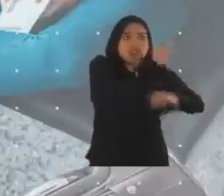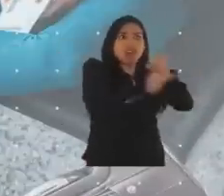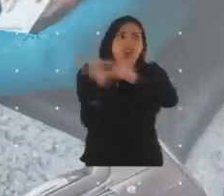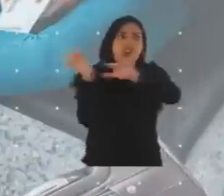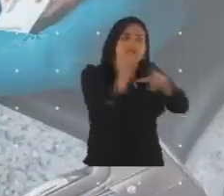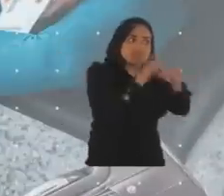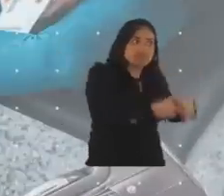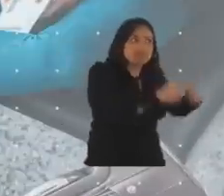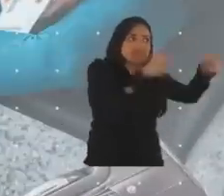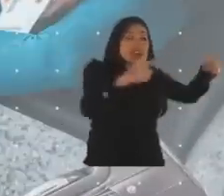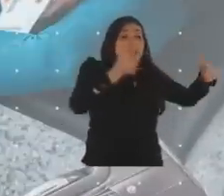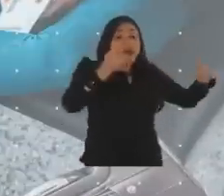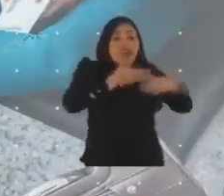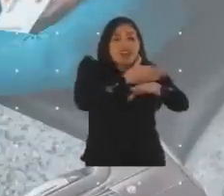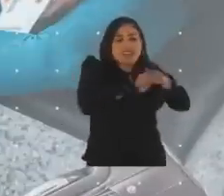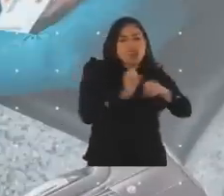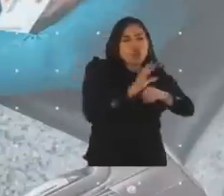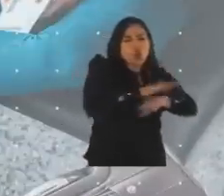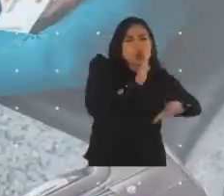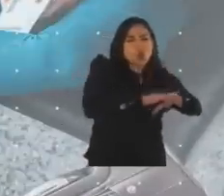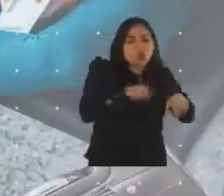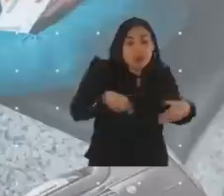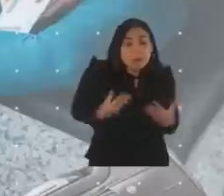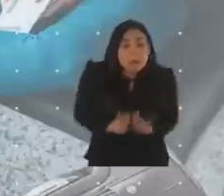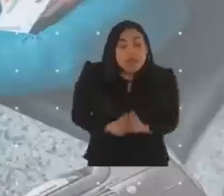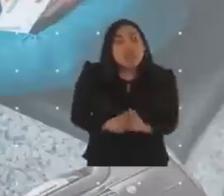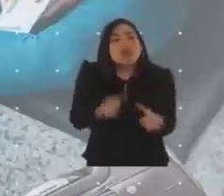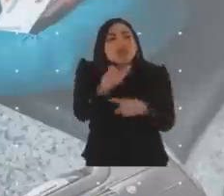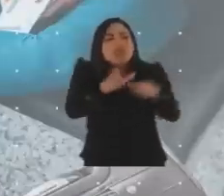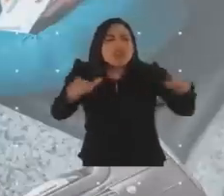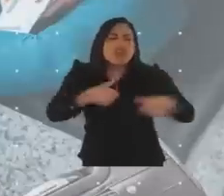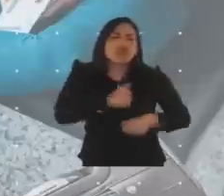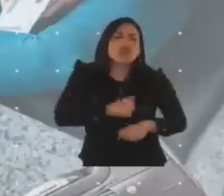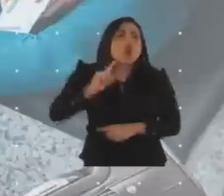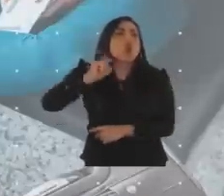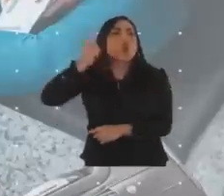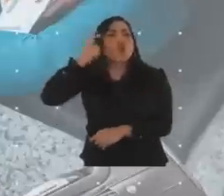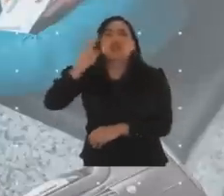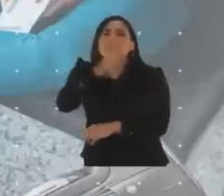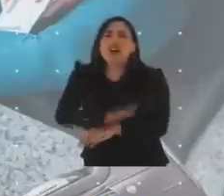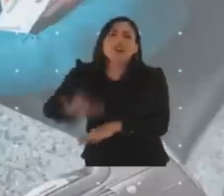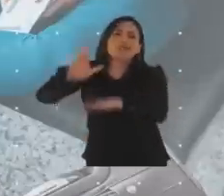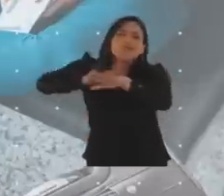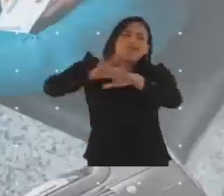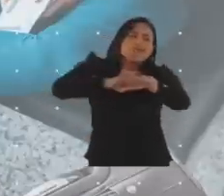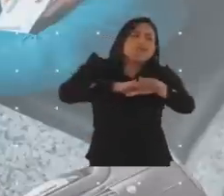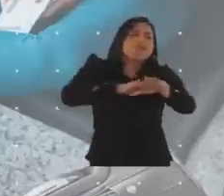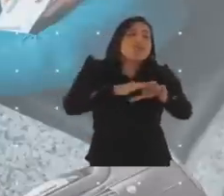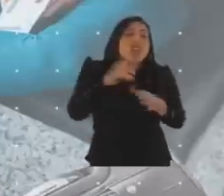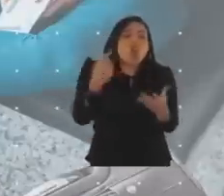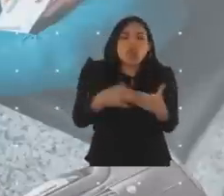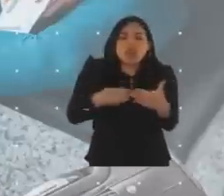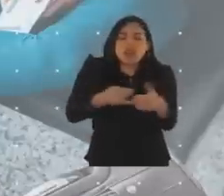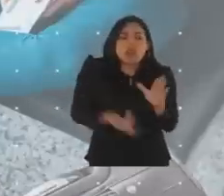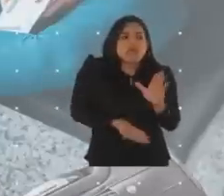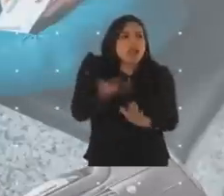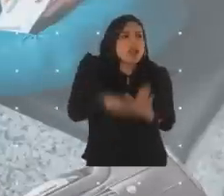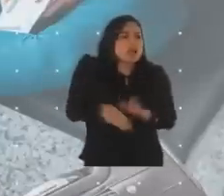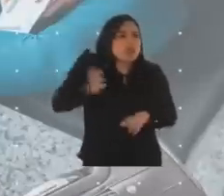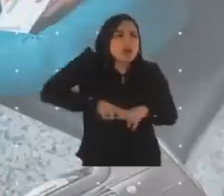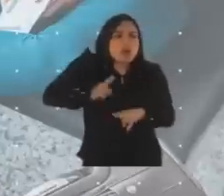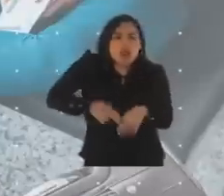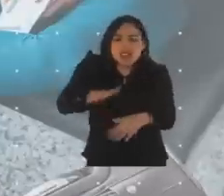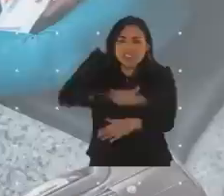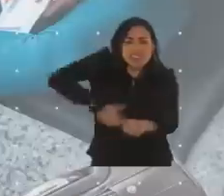antes de la pandemia. Eso sí, el gremio de los hoteleros hace un llamado al gobierno nacional, asegura que con las altas tasas de interés, con lo